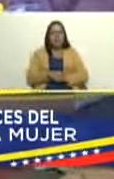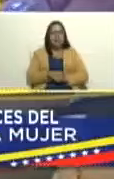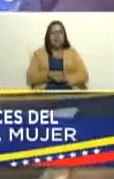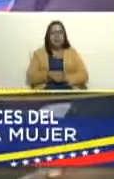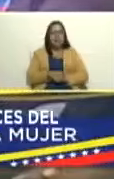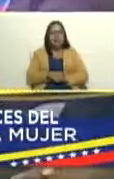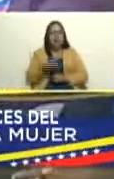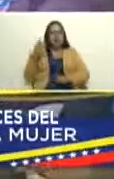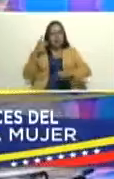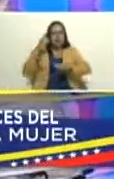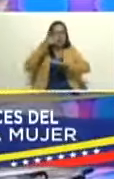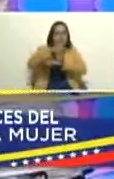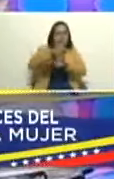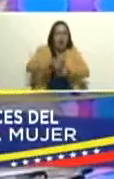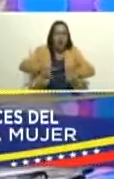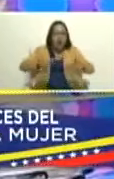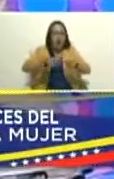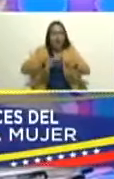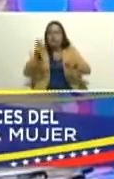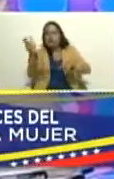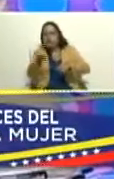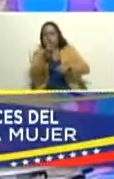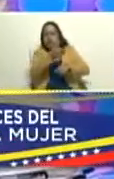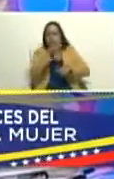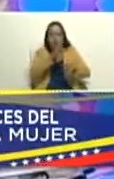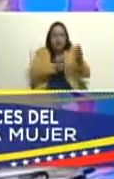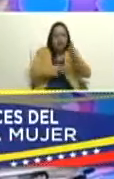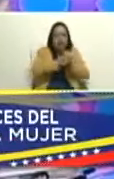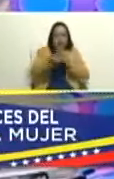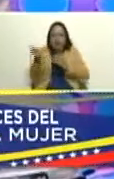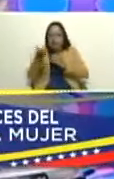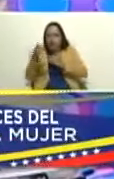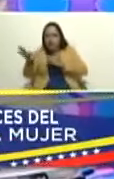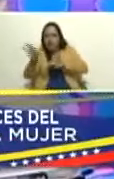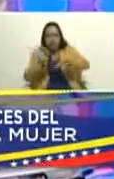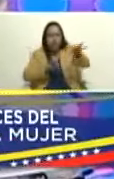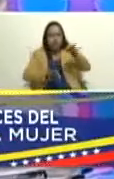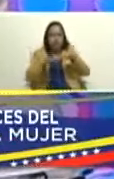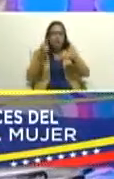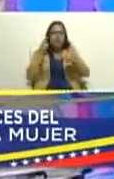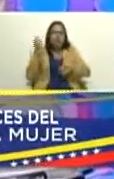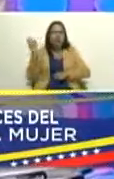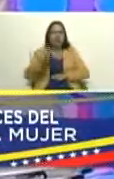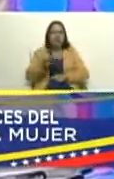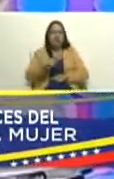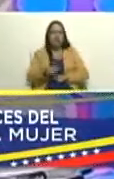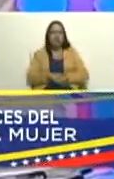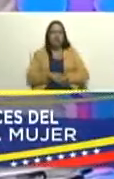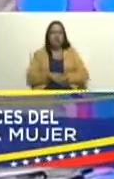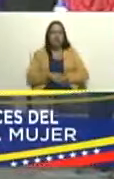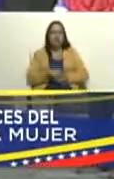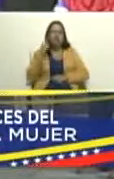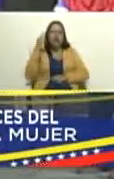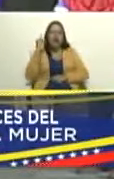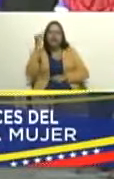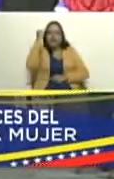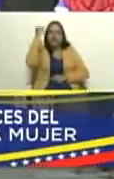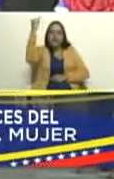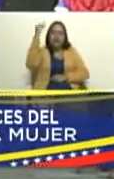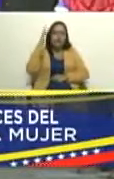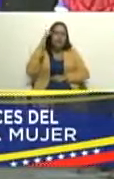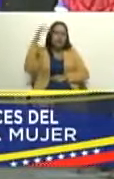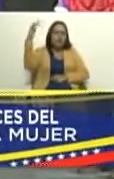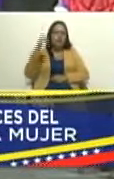llegado, llegar, buscar, ir a la búsqueda de la mujer que necesita, que tiene la idea, que tiene el